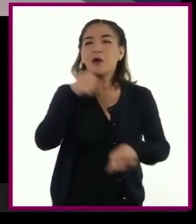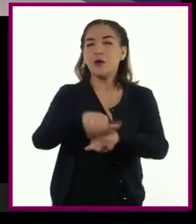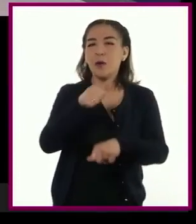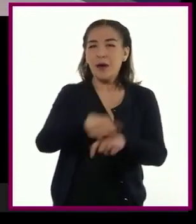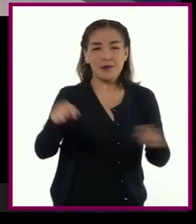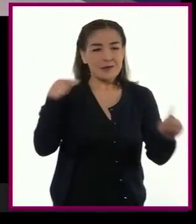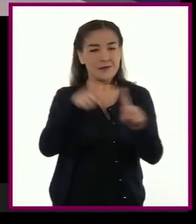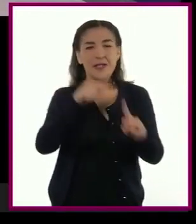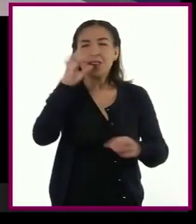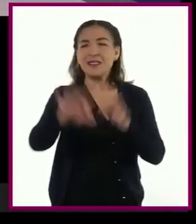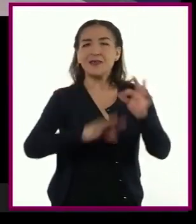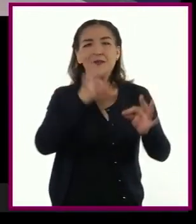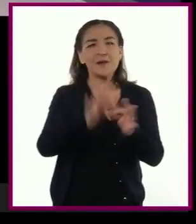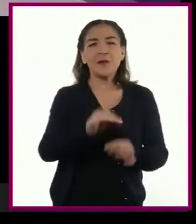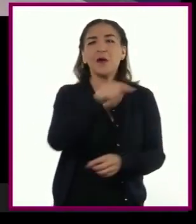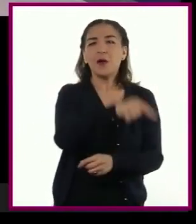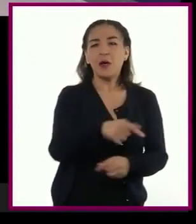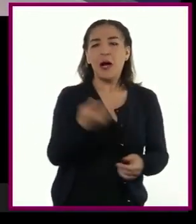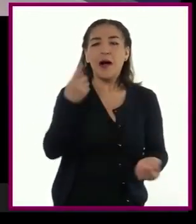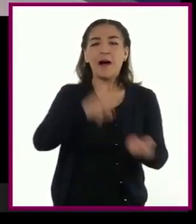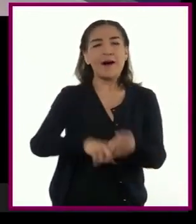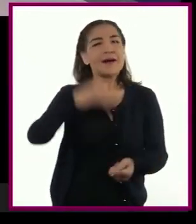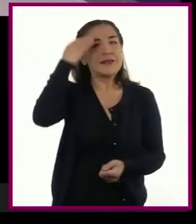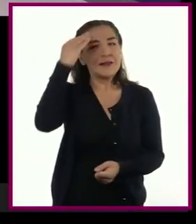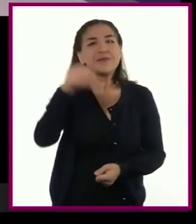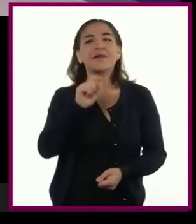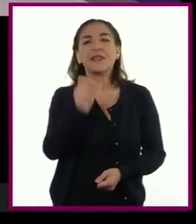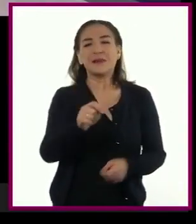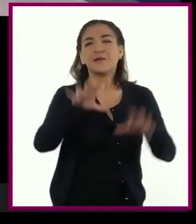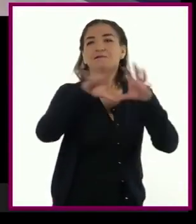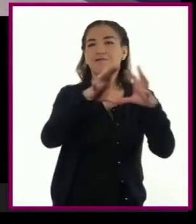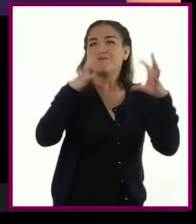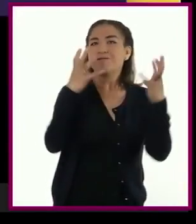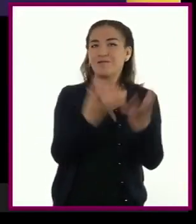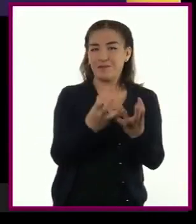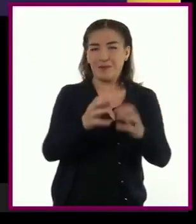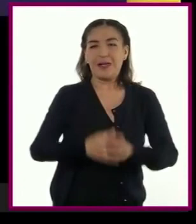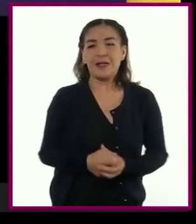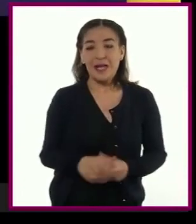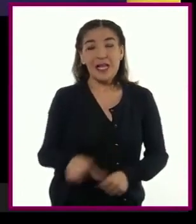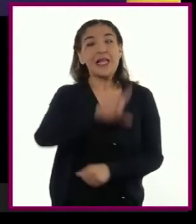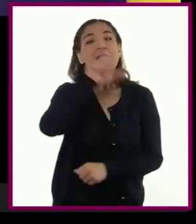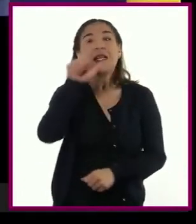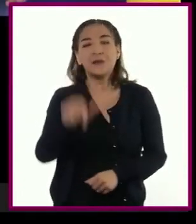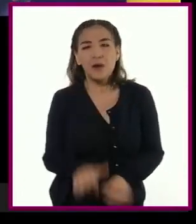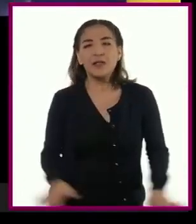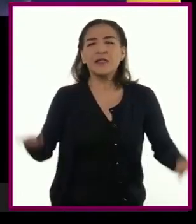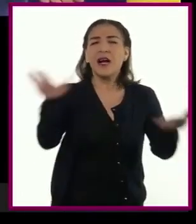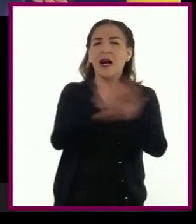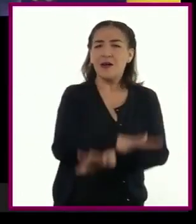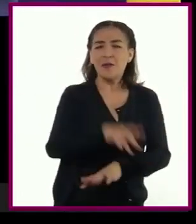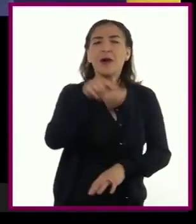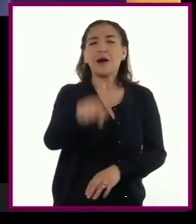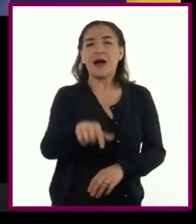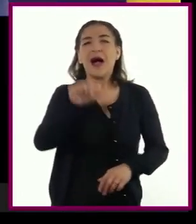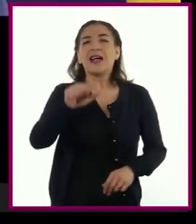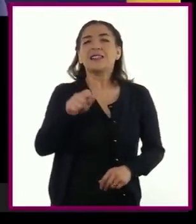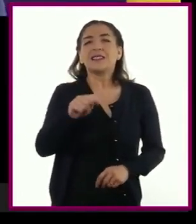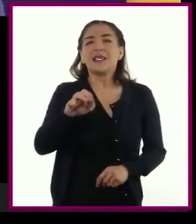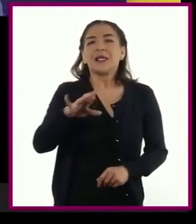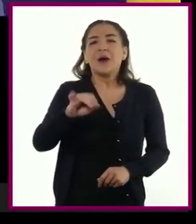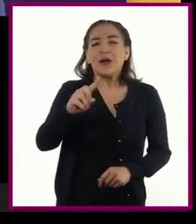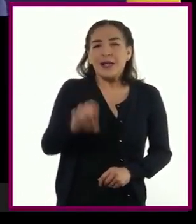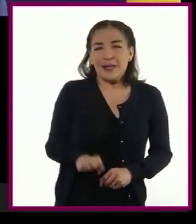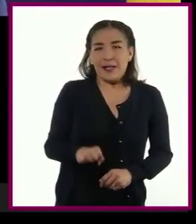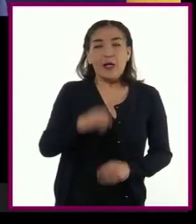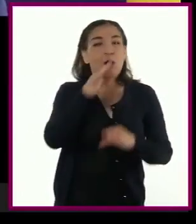exacta del objeto que en su tiempo era considerado un planeta. Después cambió a ser considerado un asteroide y